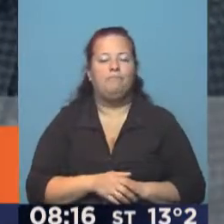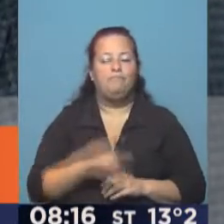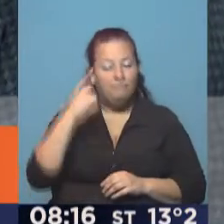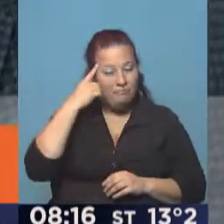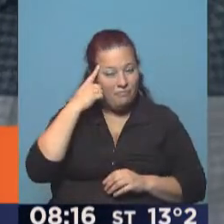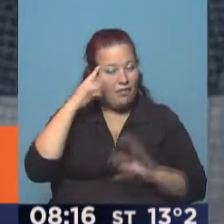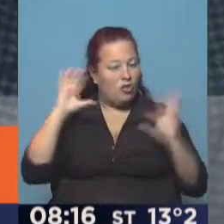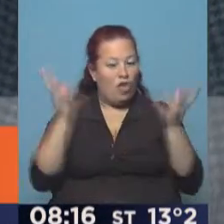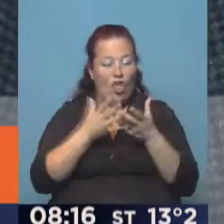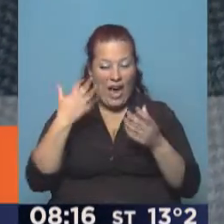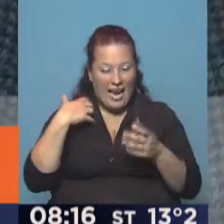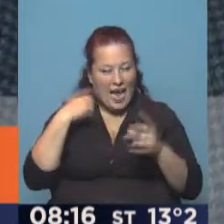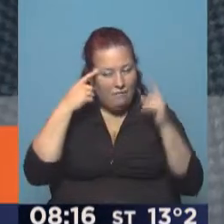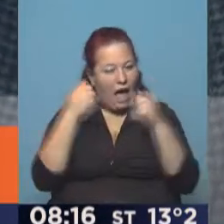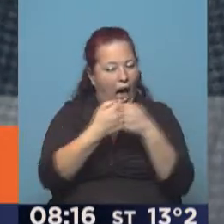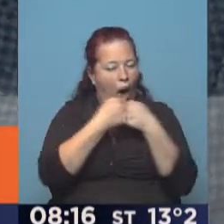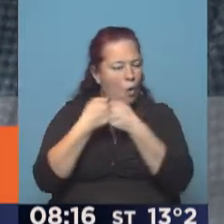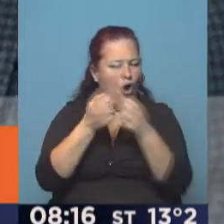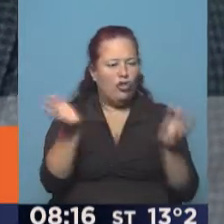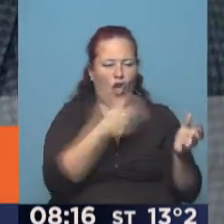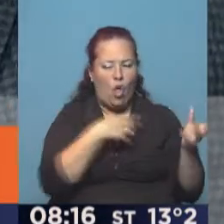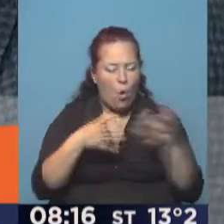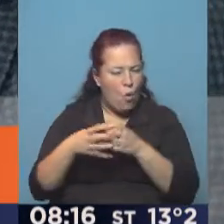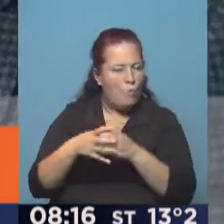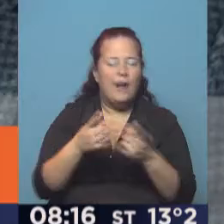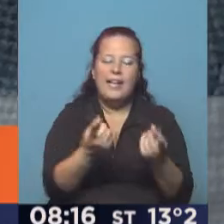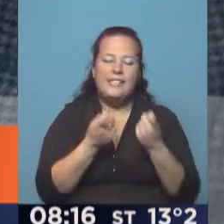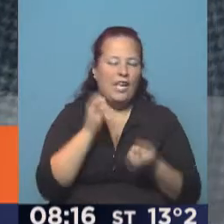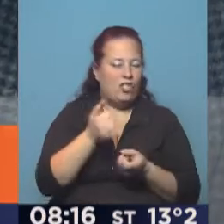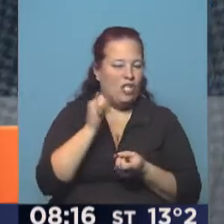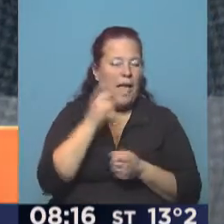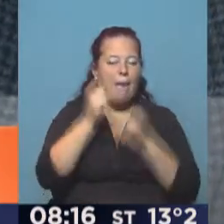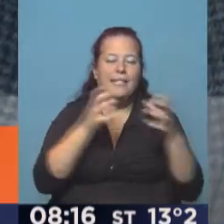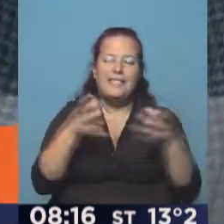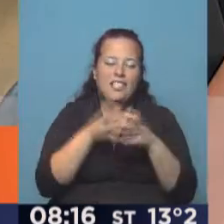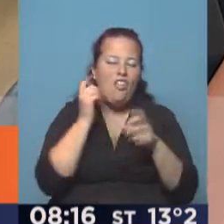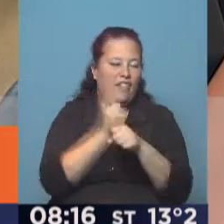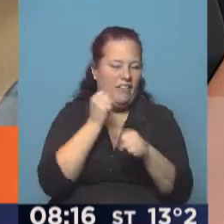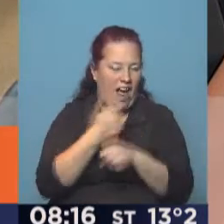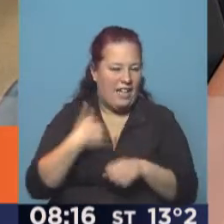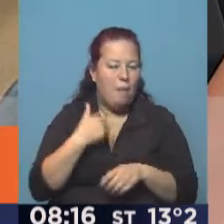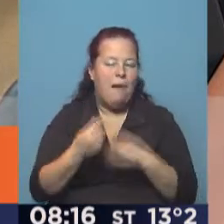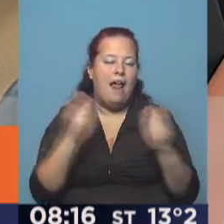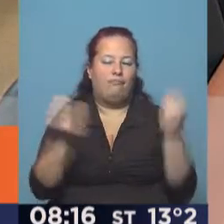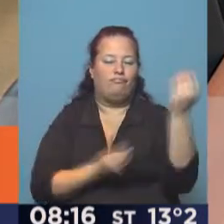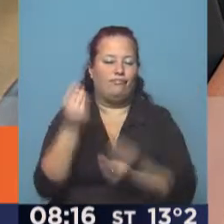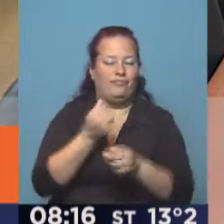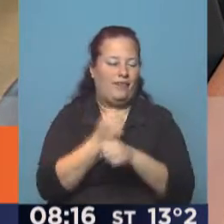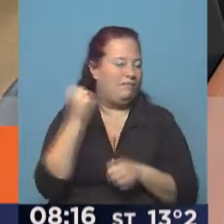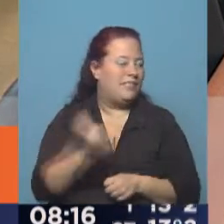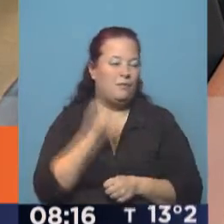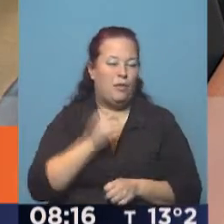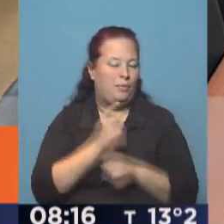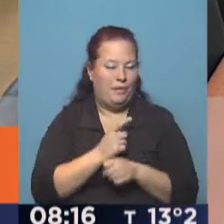conciencia generalizada, con gran consenso de todos los bloques, de que es necesario que las pymes funcionen en Argentina para que tomen empleo